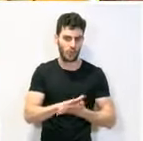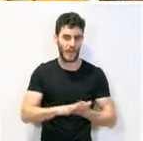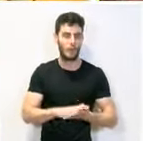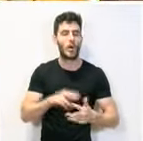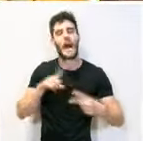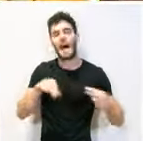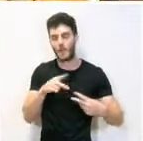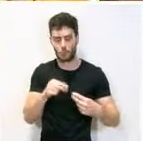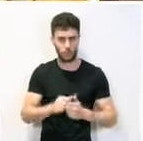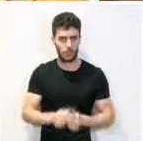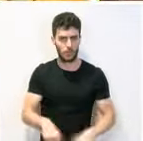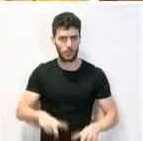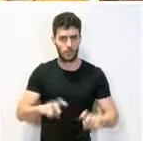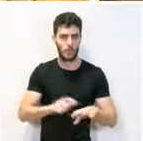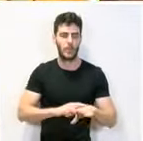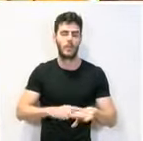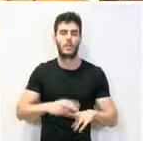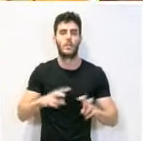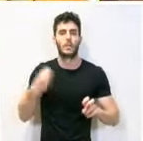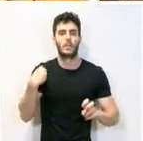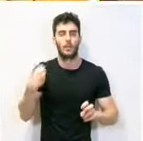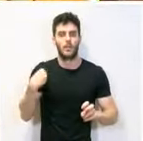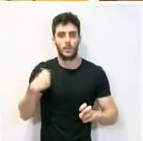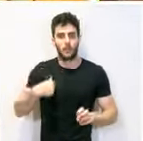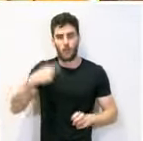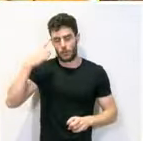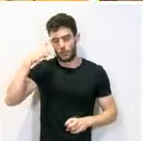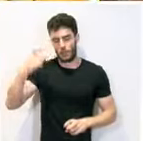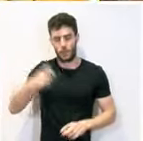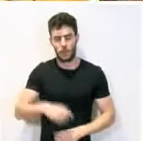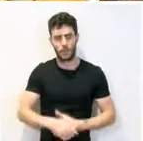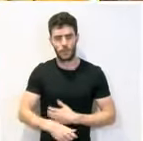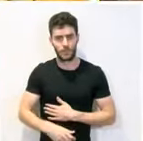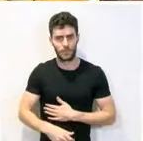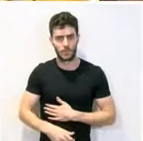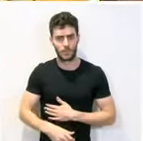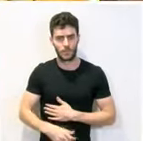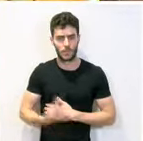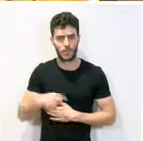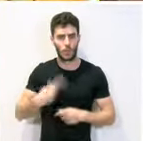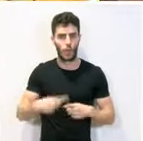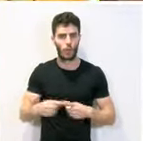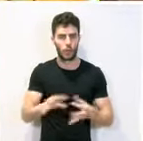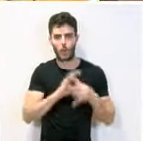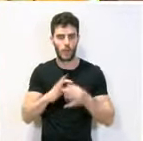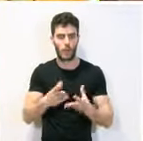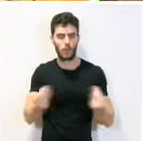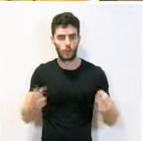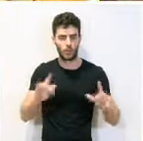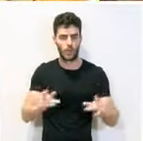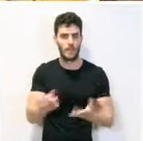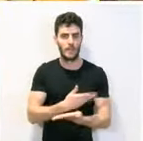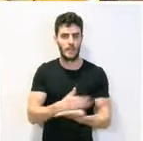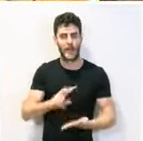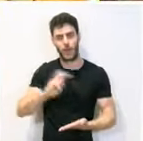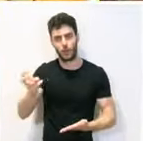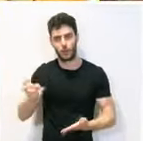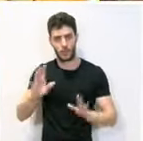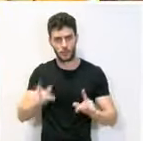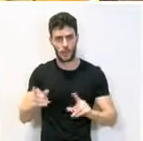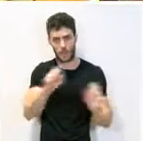hablamos sobre este tipo de cuestiones. Creo que nos unen muchas cosas, pero nos separan otras.